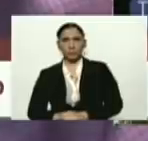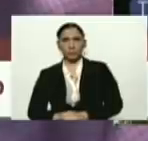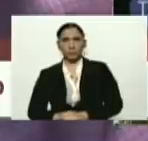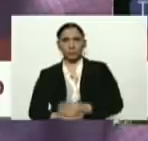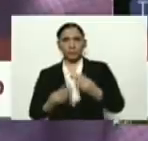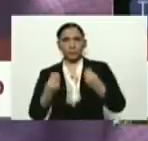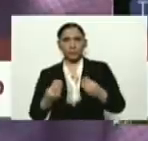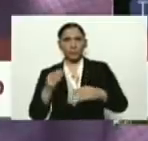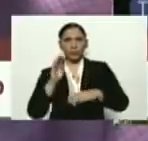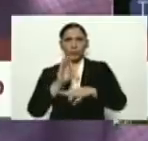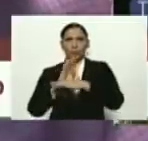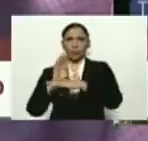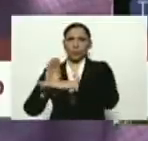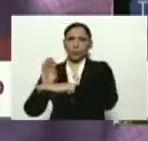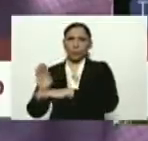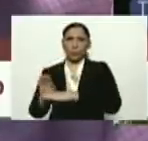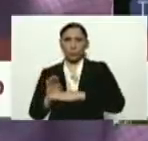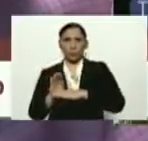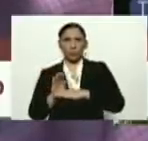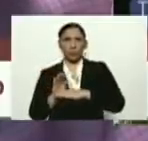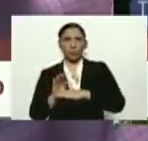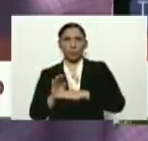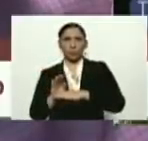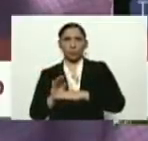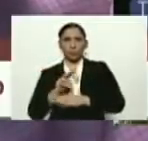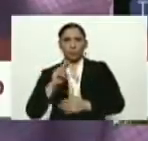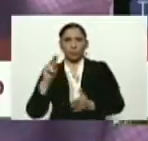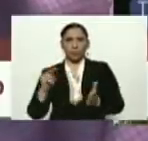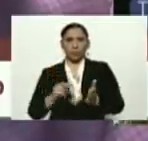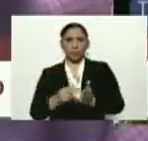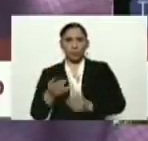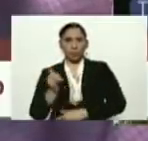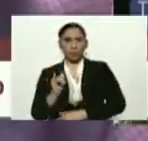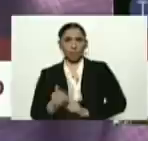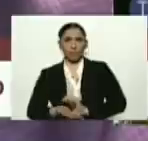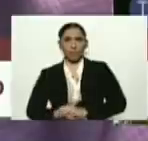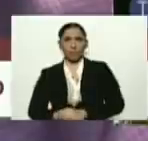cómo cuidar las elecciones nacionales que están